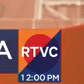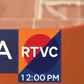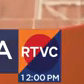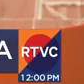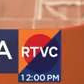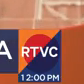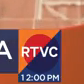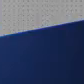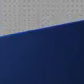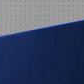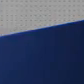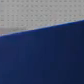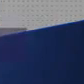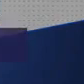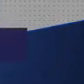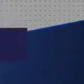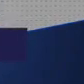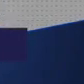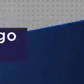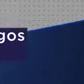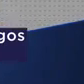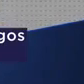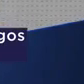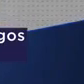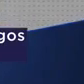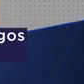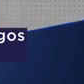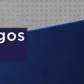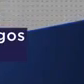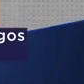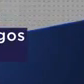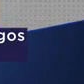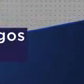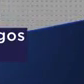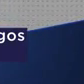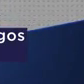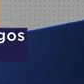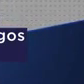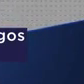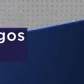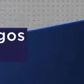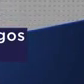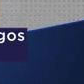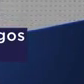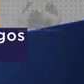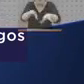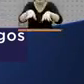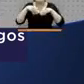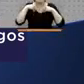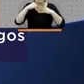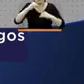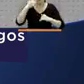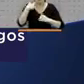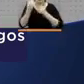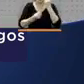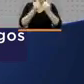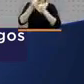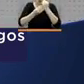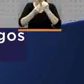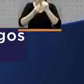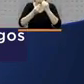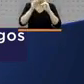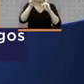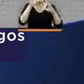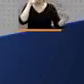reconoció. De manera libre y voluntaria, de aceptar los cargos a través de un acuerdo